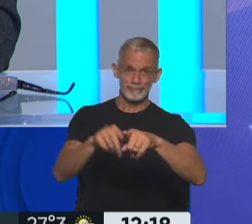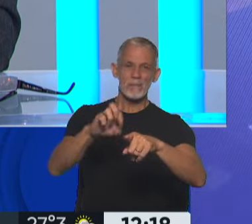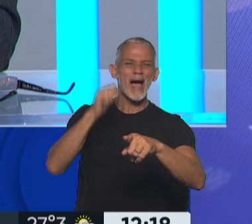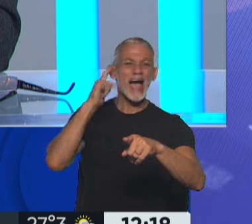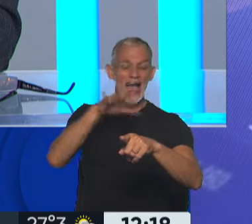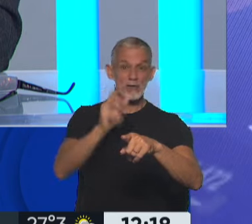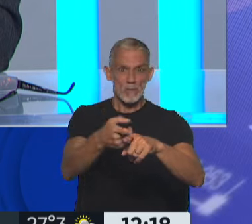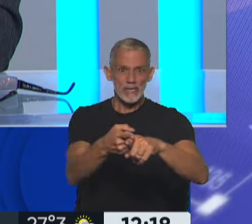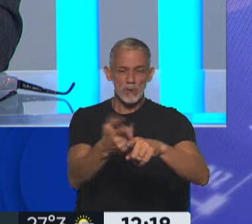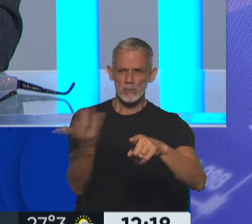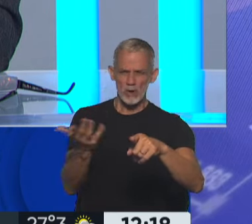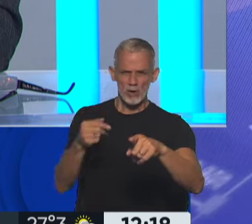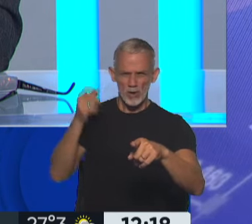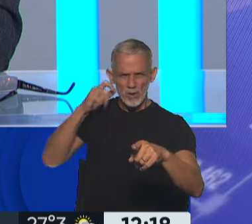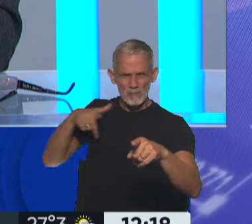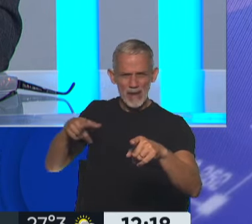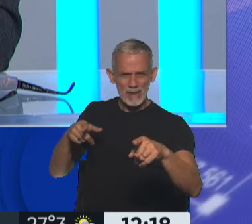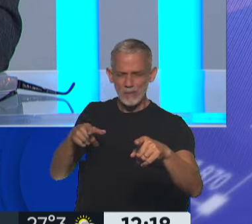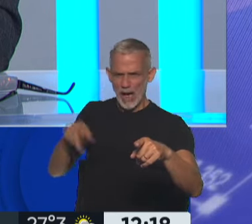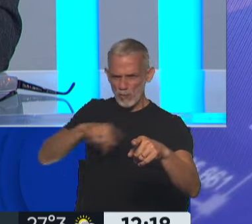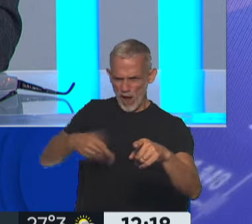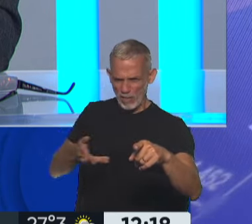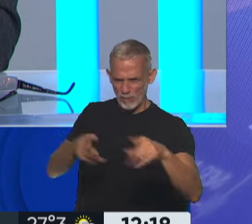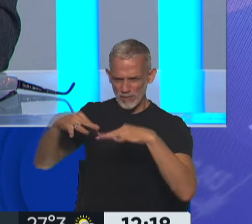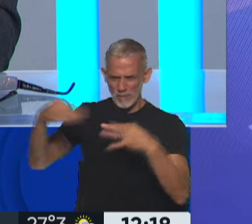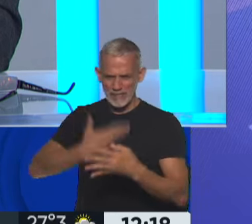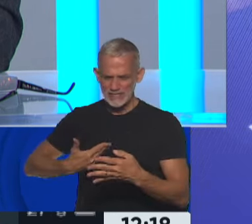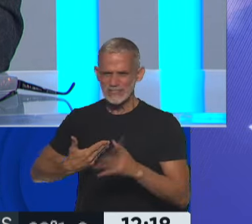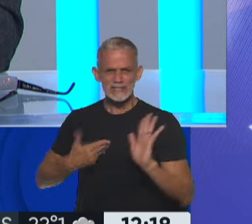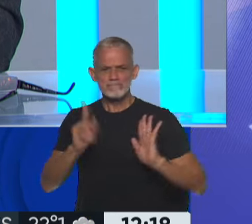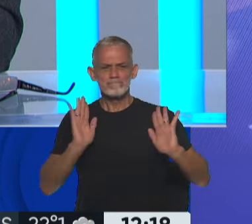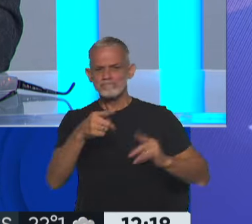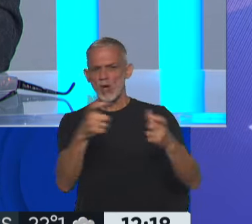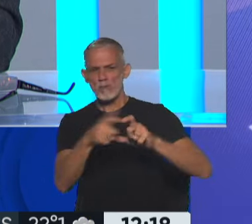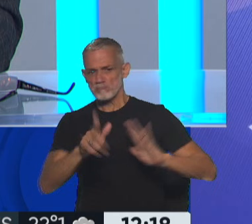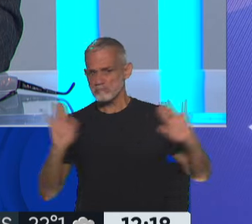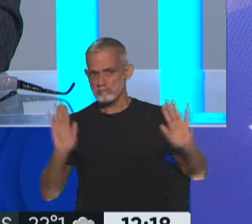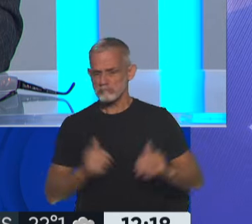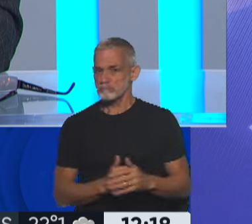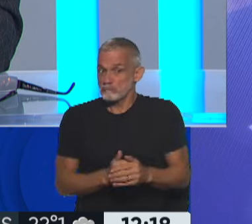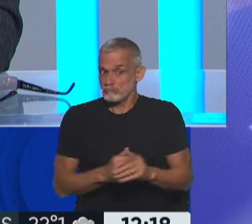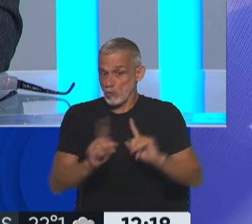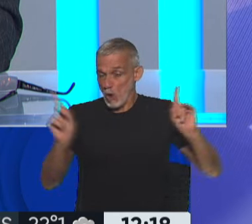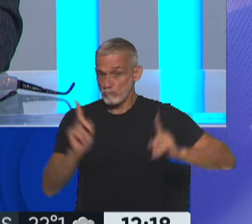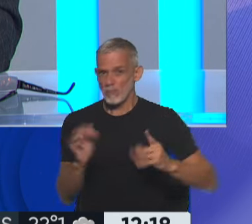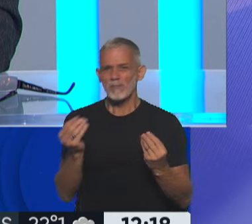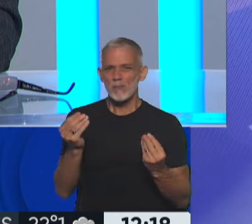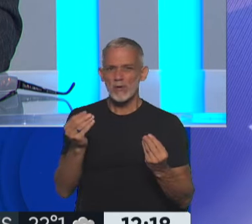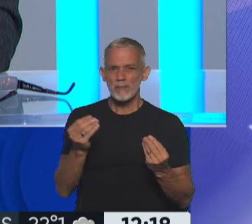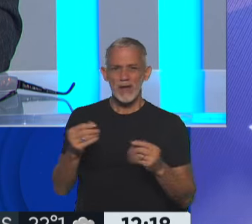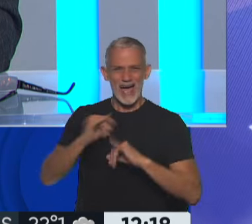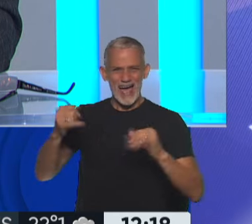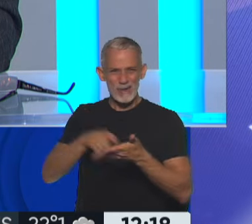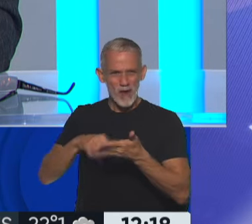pagano pero posteriormente el presidente de la cámara de diputados desconoce lo que fue esa reunión que para